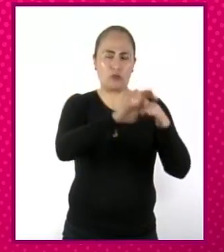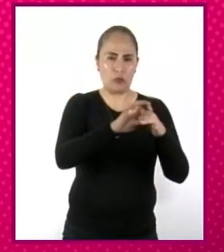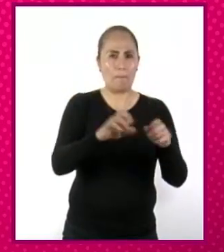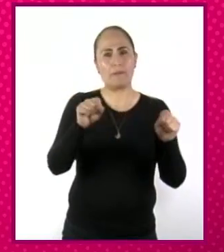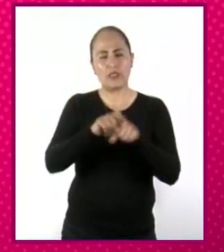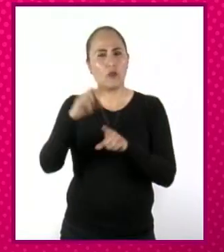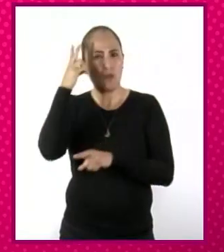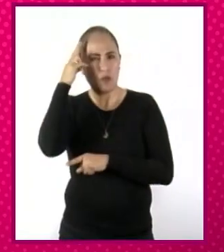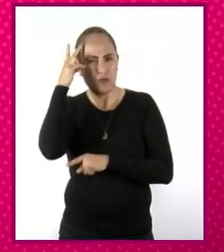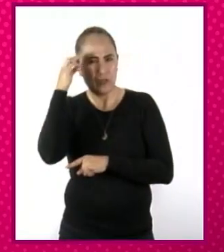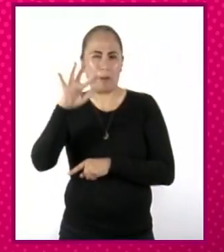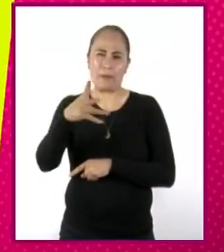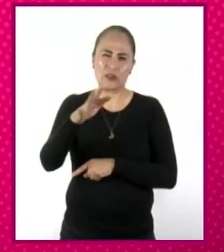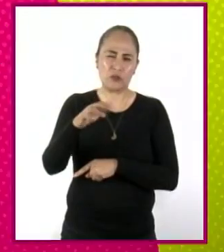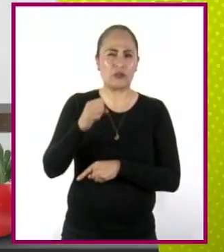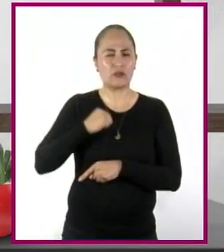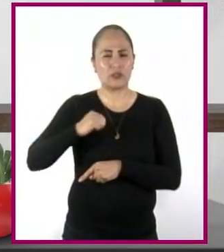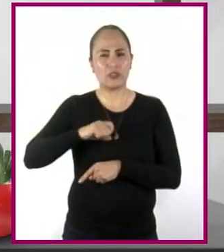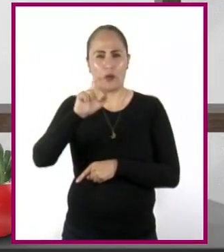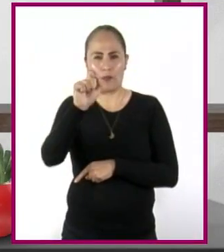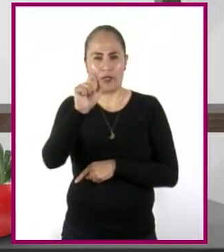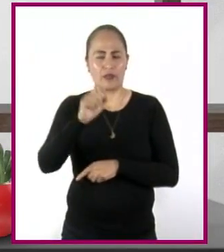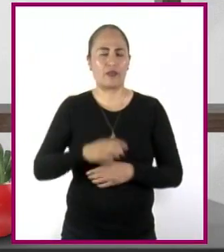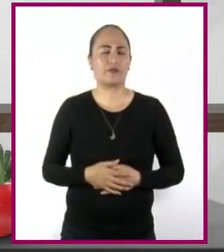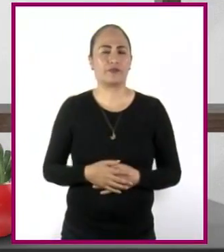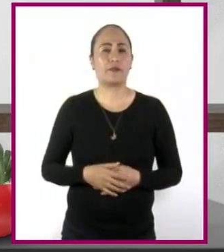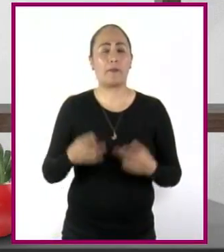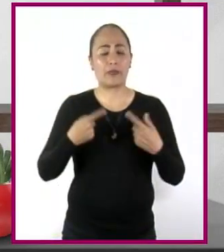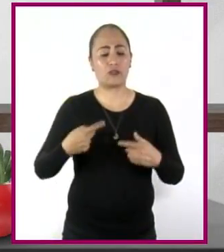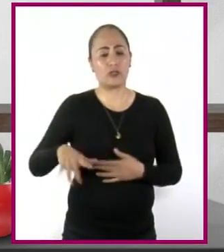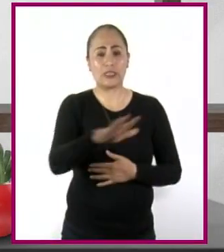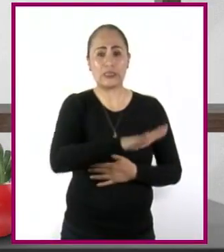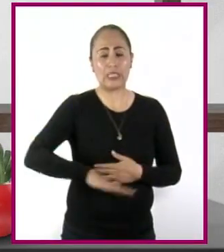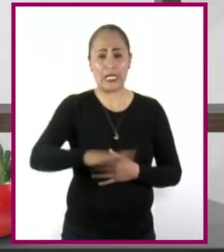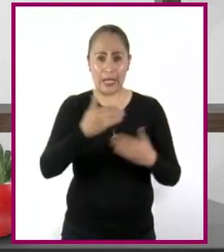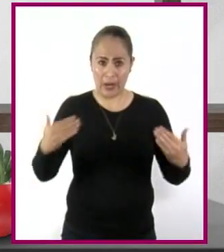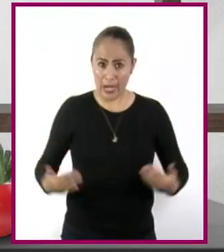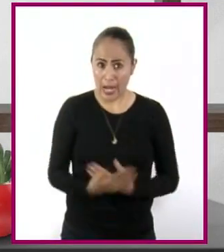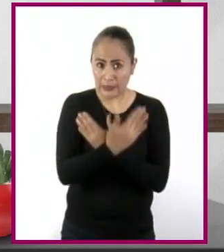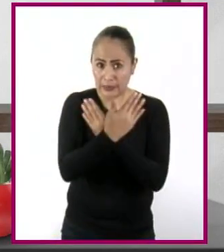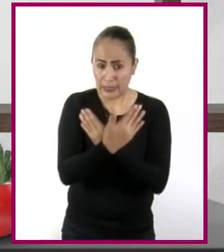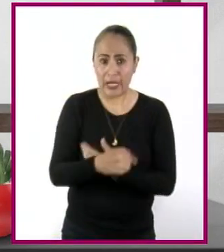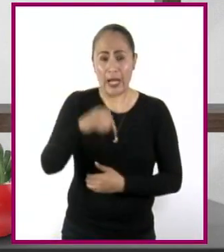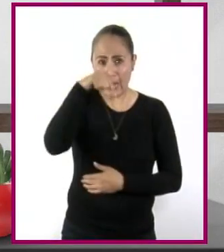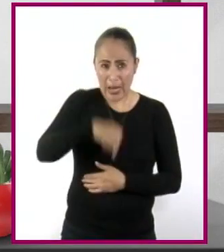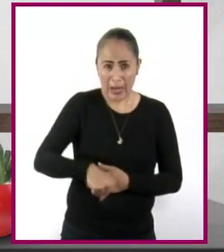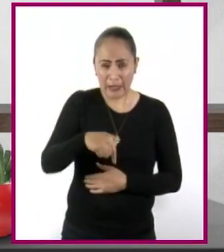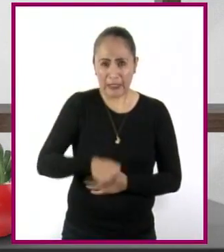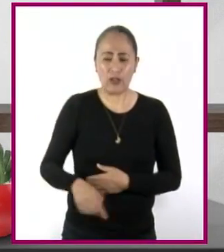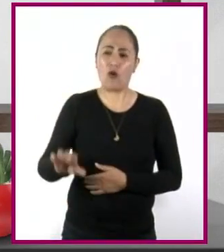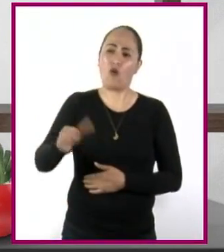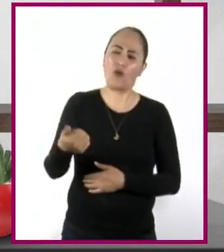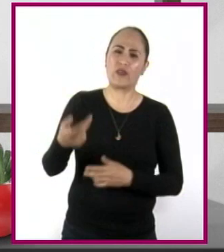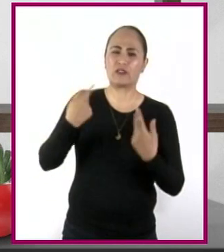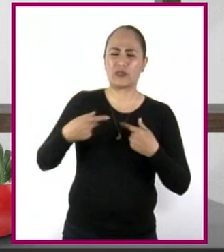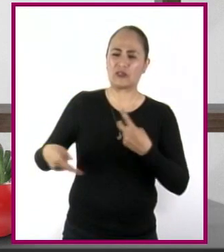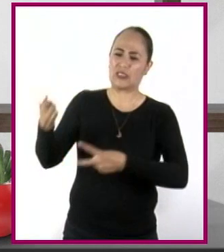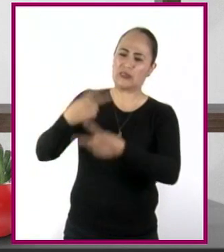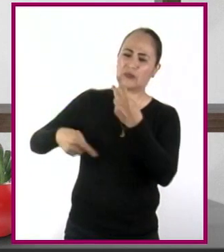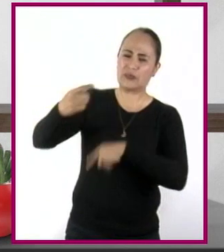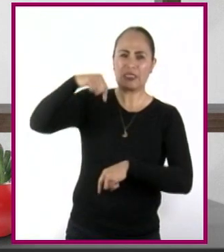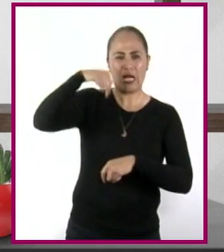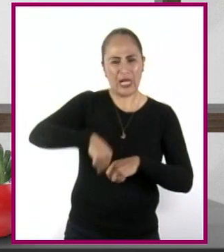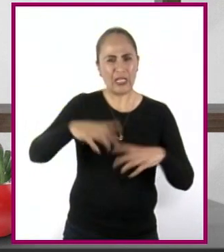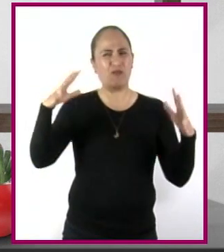del siglo XX. Los pobladores nativos se enfrentaban a constantes incursiones de los colonos. La lucha de